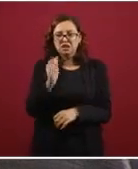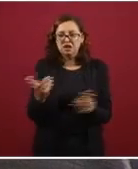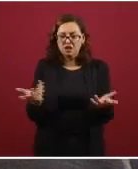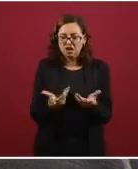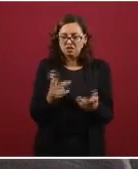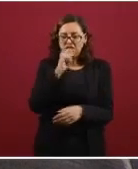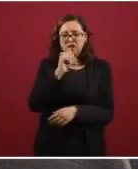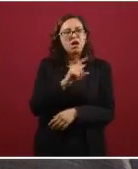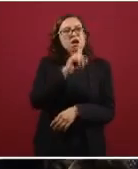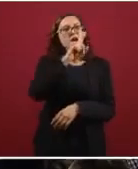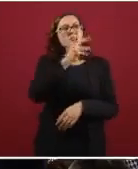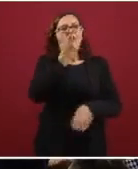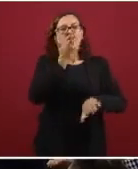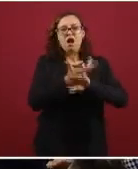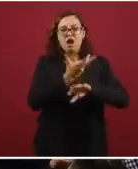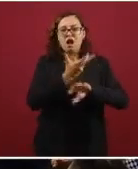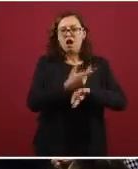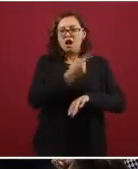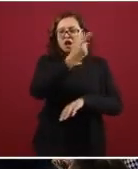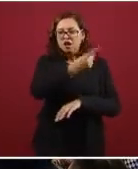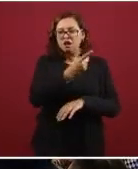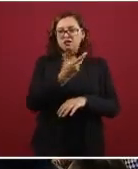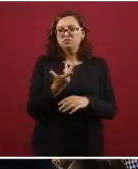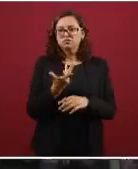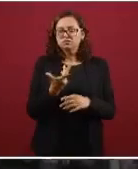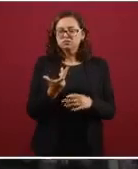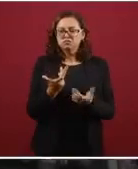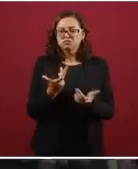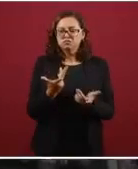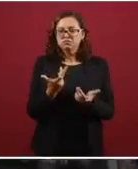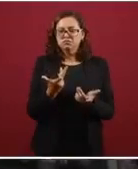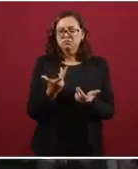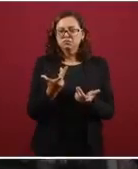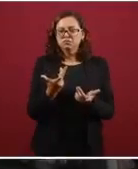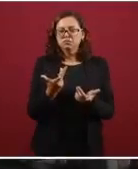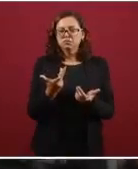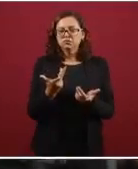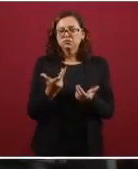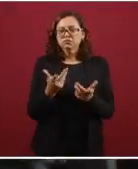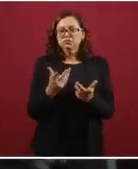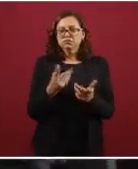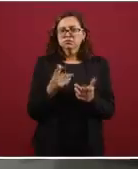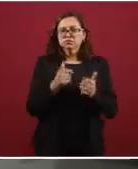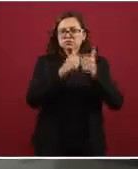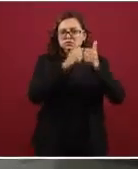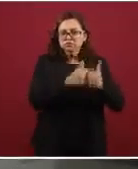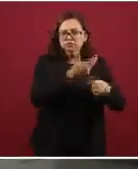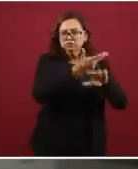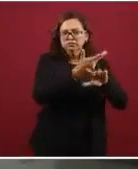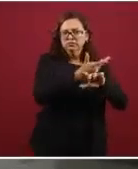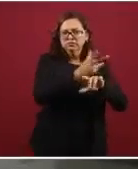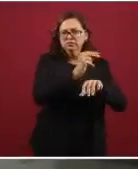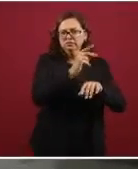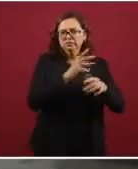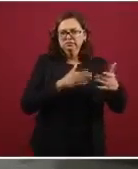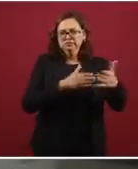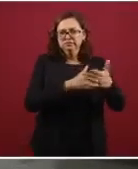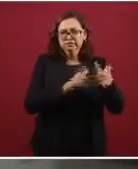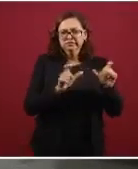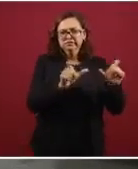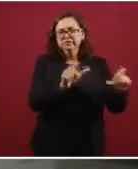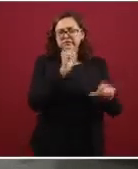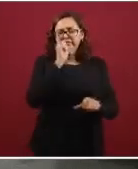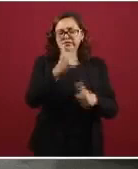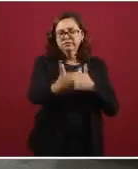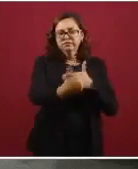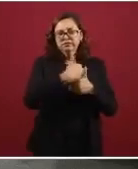vemos a un cártel, a nadie que se detenga del otro lado del país? Gracias. Bueno,